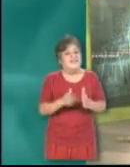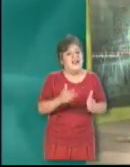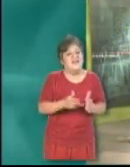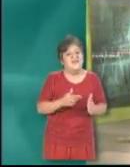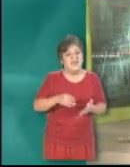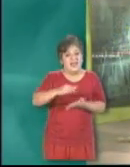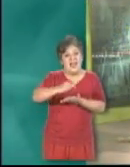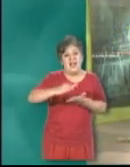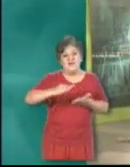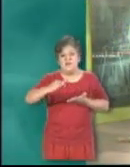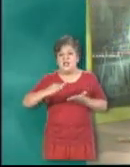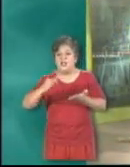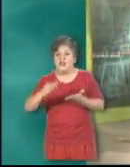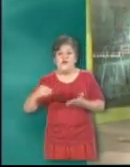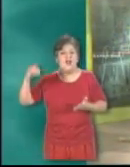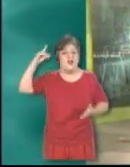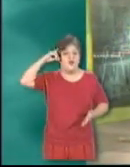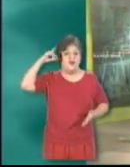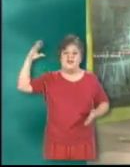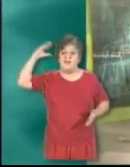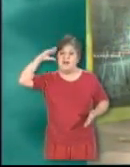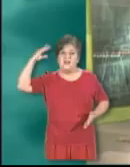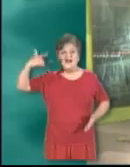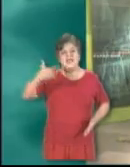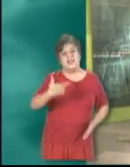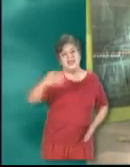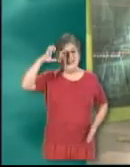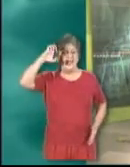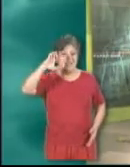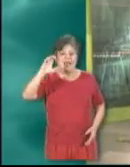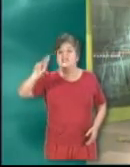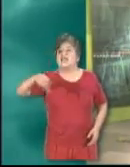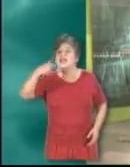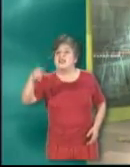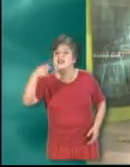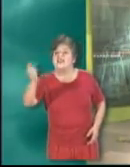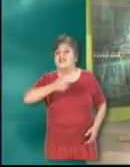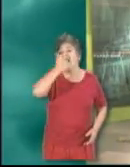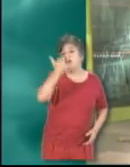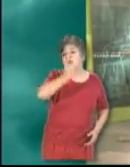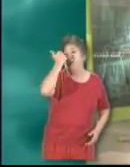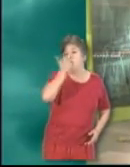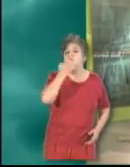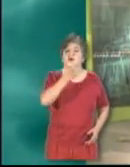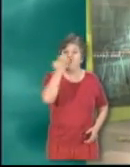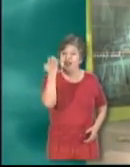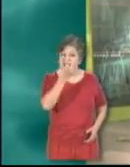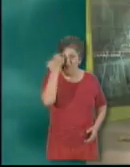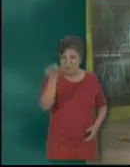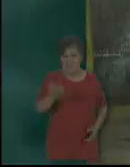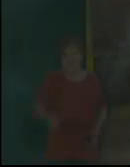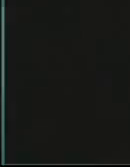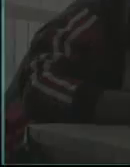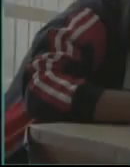ocasión, la pintora con discapacidad Gisela Enríquez entrevista a los alumnos del taller.